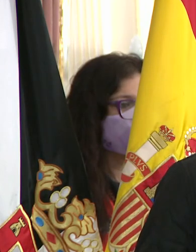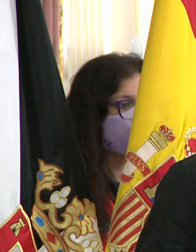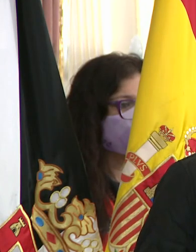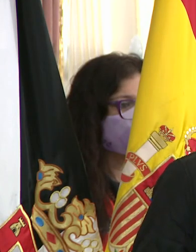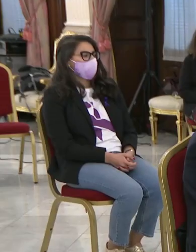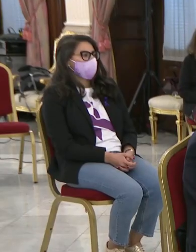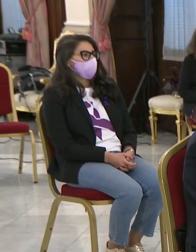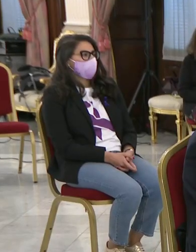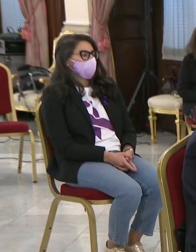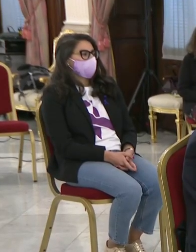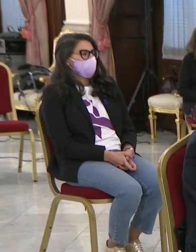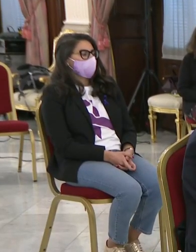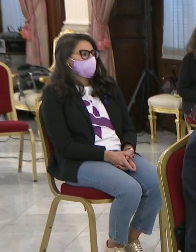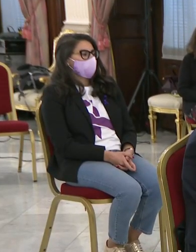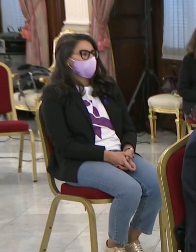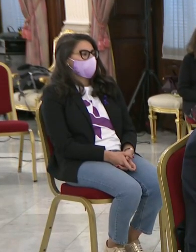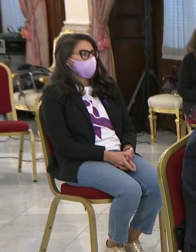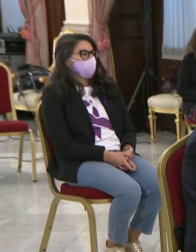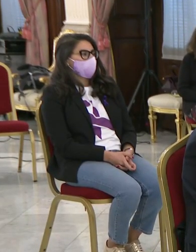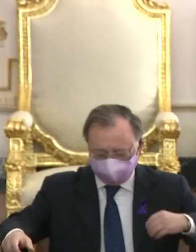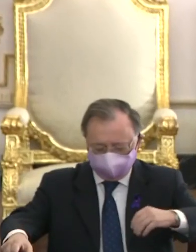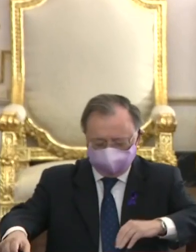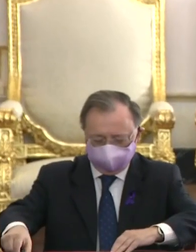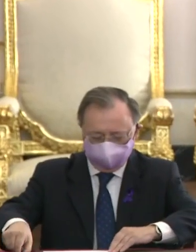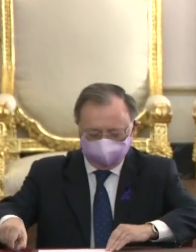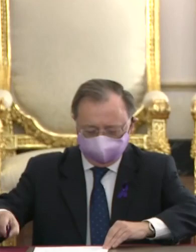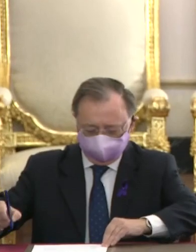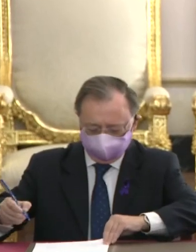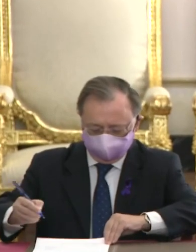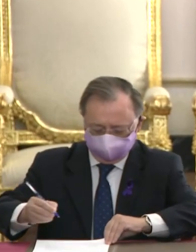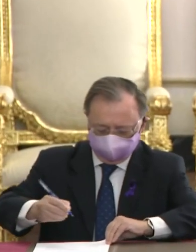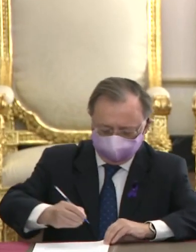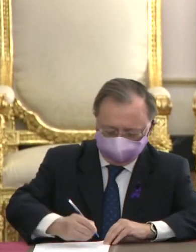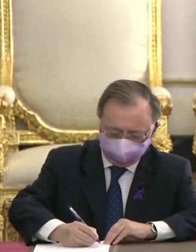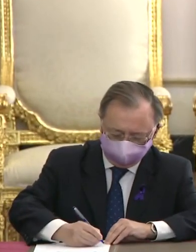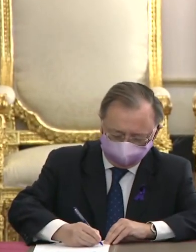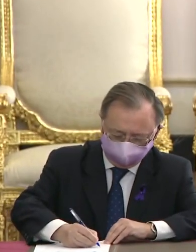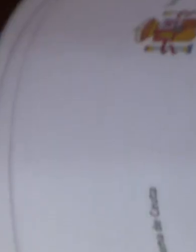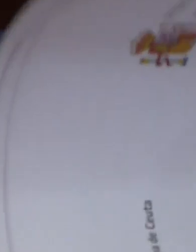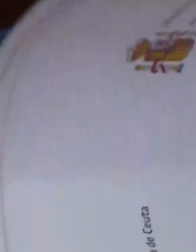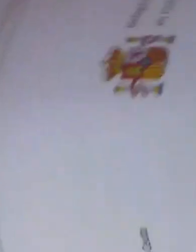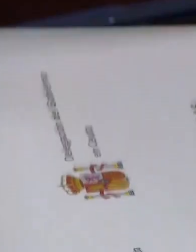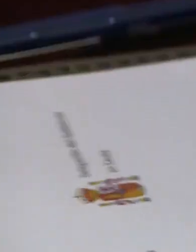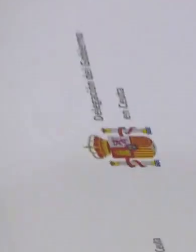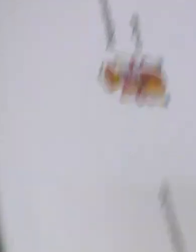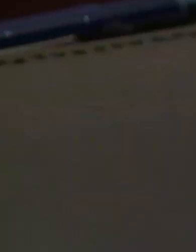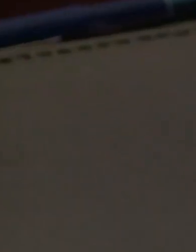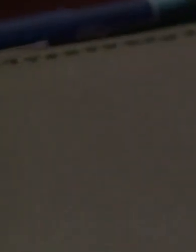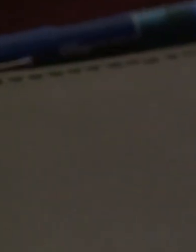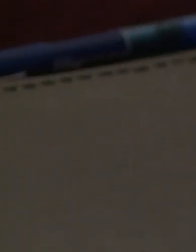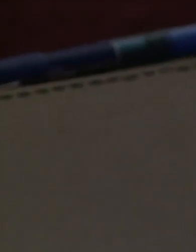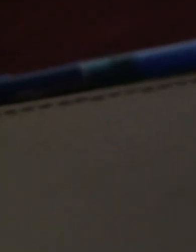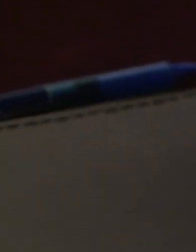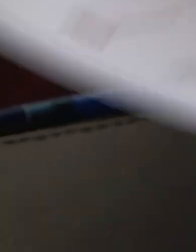fin de ofrecer un modelo de relación basado en el respeto y en el buen trato. Por último, el presidente y la delegada han firmado un acuerdo para lograr la